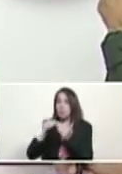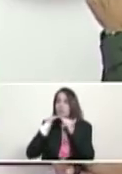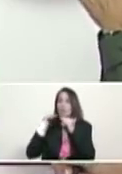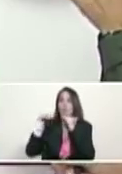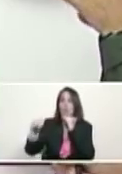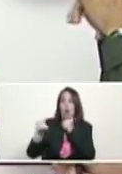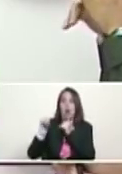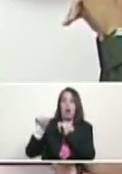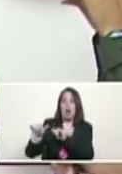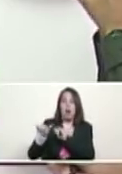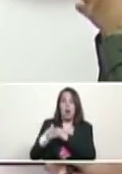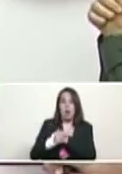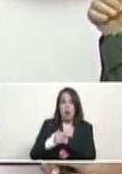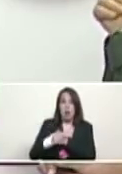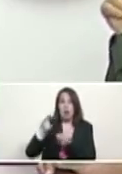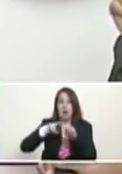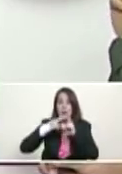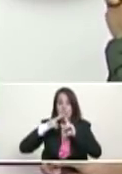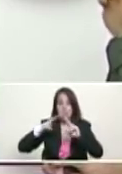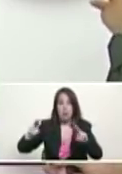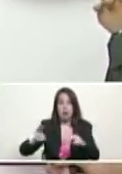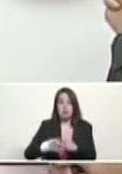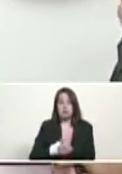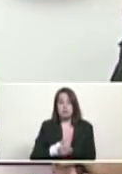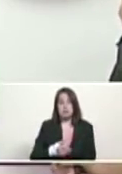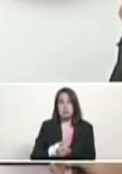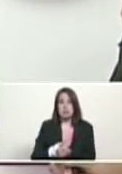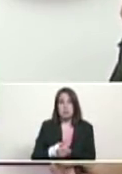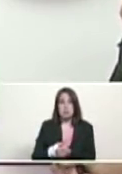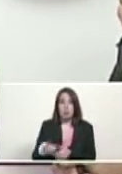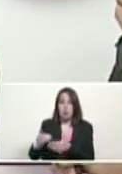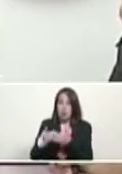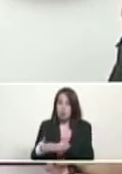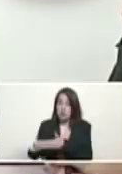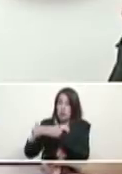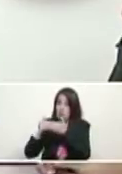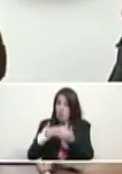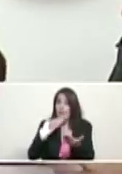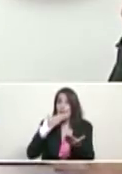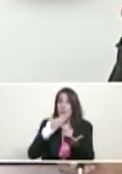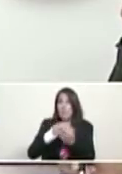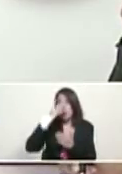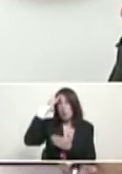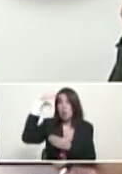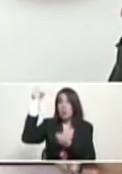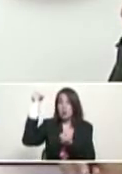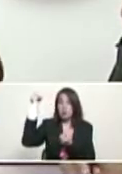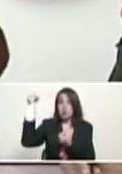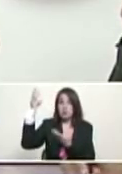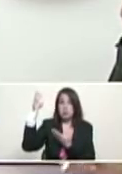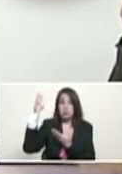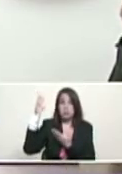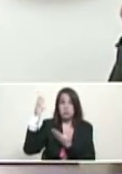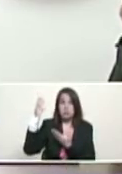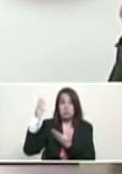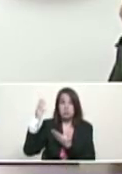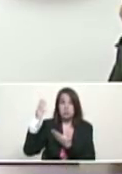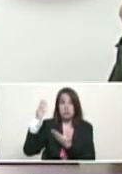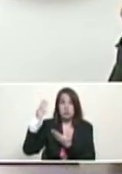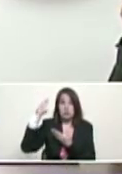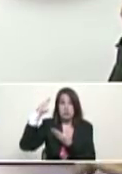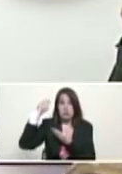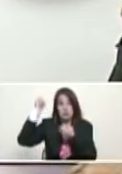Quiero relaciones de paz con los Estados Unidos de Norteamérica. Pido a Dios que meta su mano